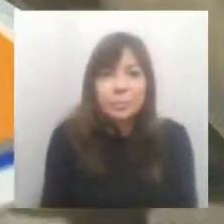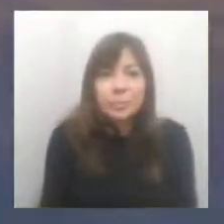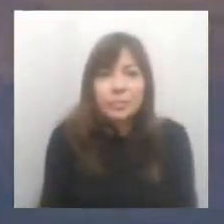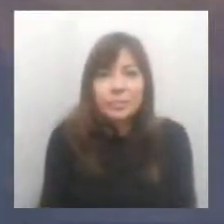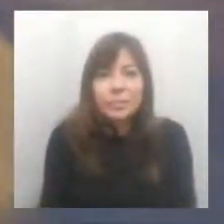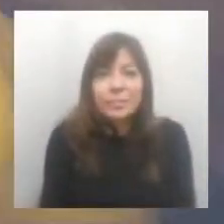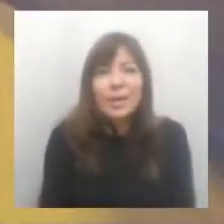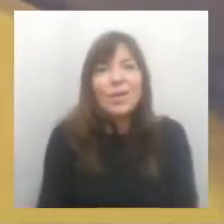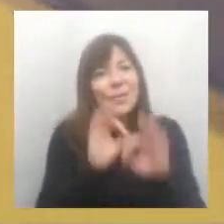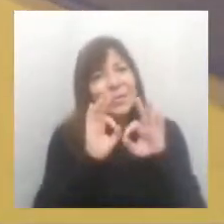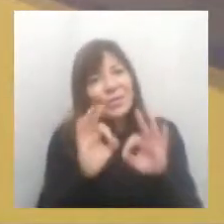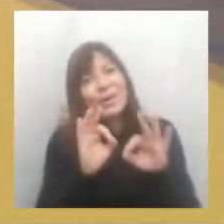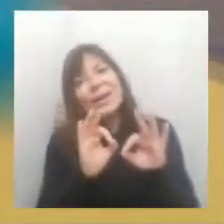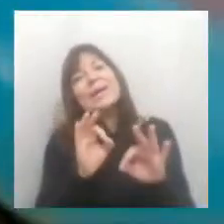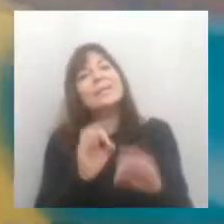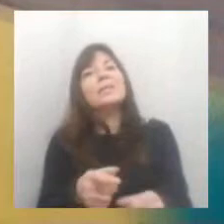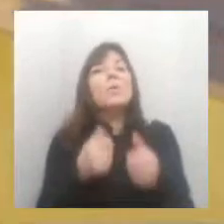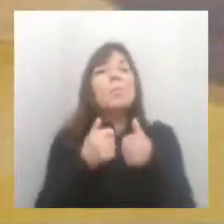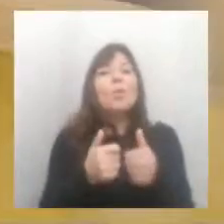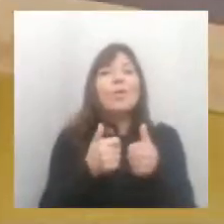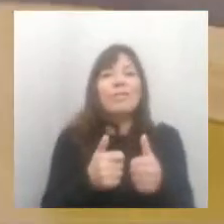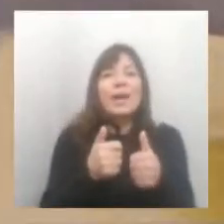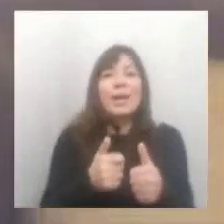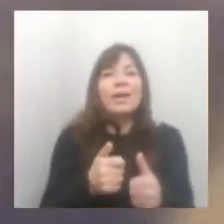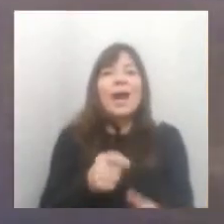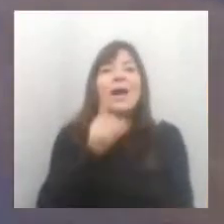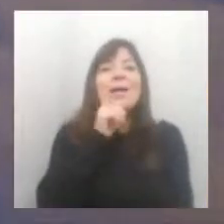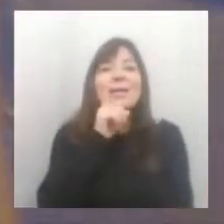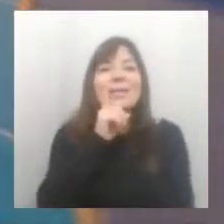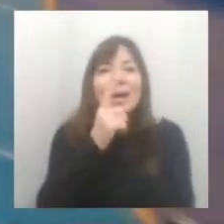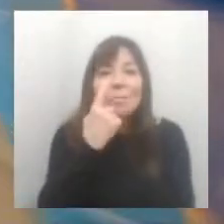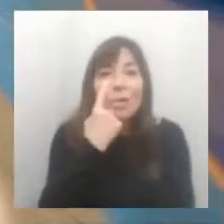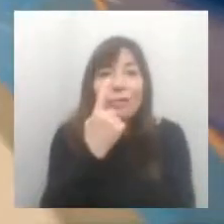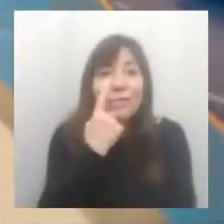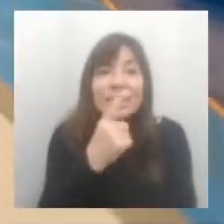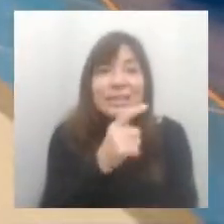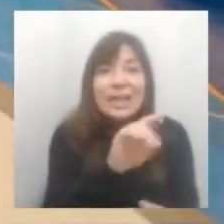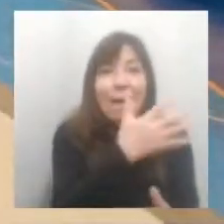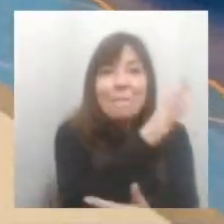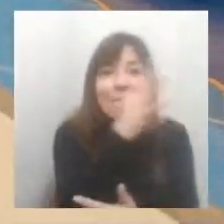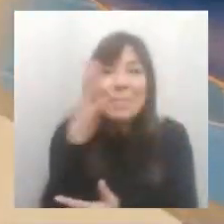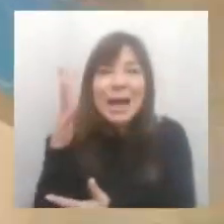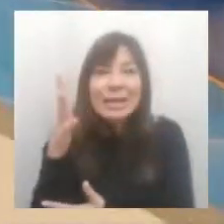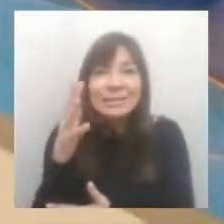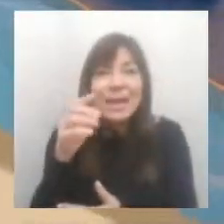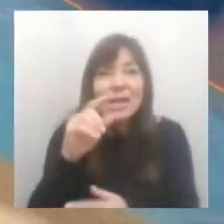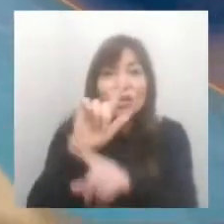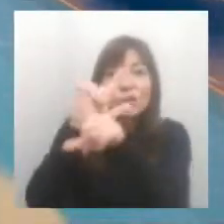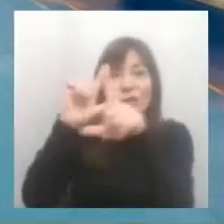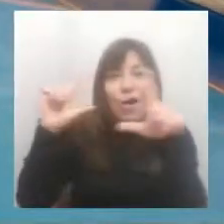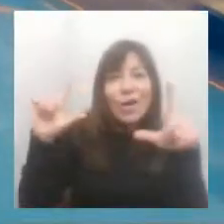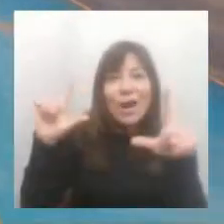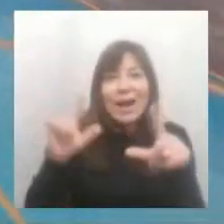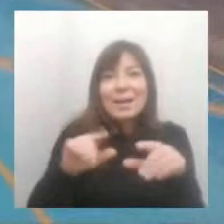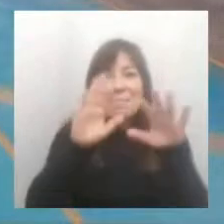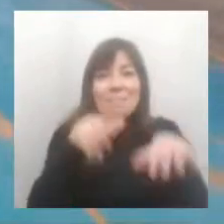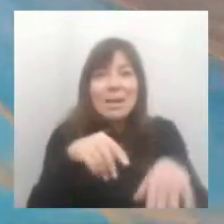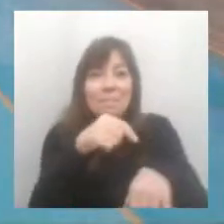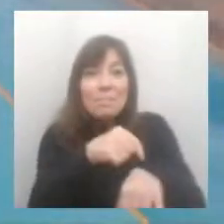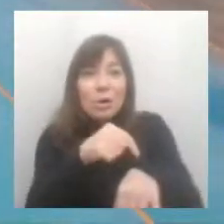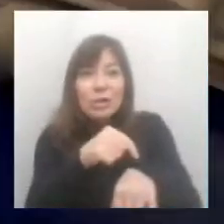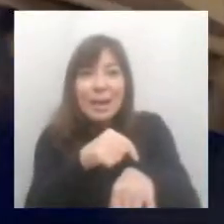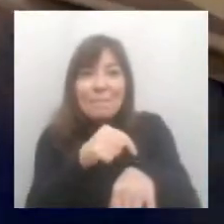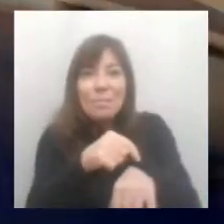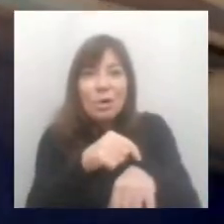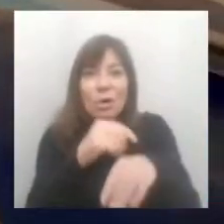Correcto, Marcelo, exactamente. Bueno, ahí tenemos esa vista de la Plaza Solar que también fue construida un poco a la par del tema de lo que era el eclipse en